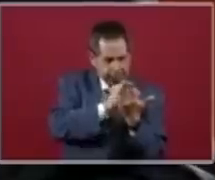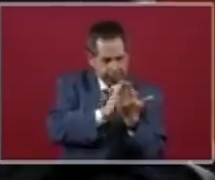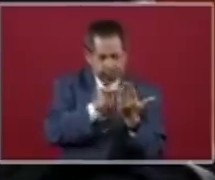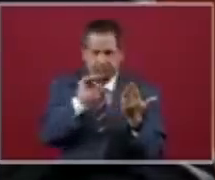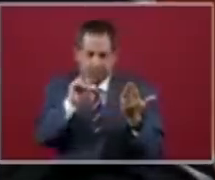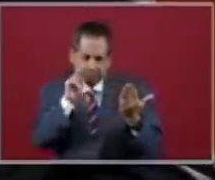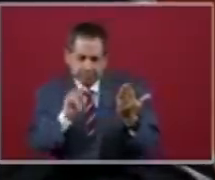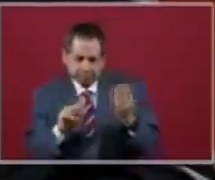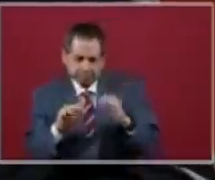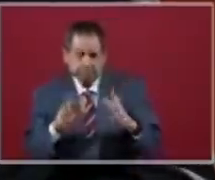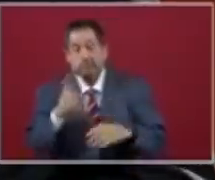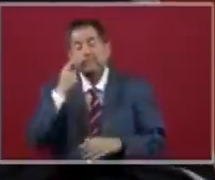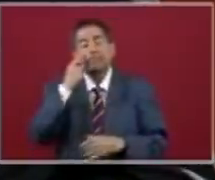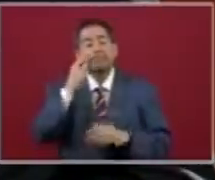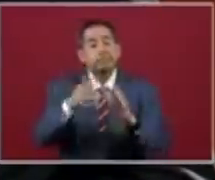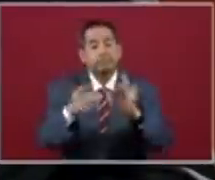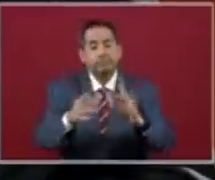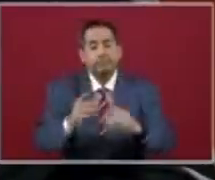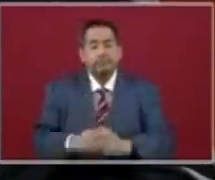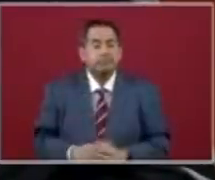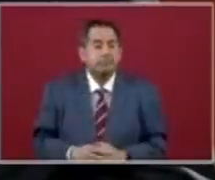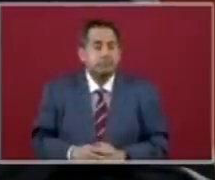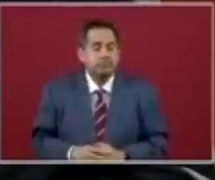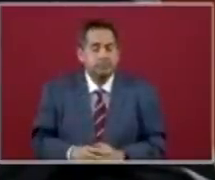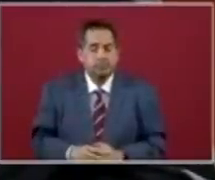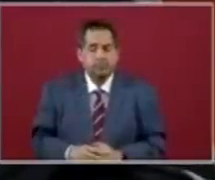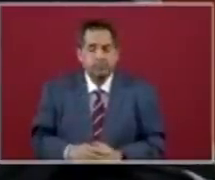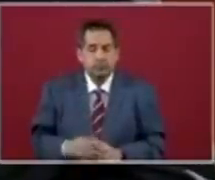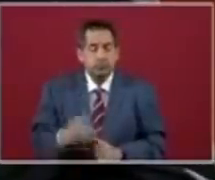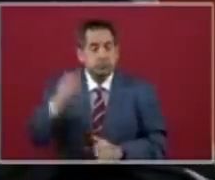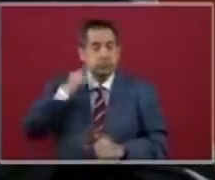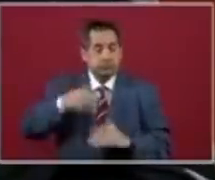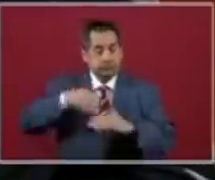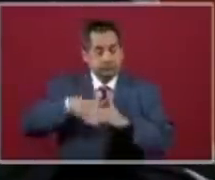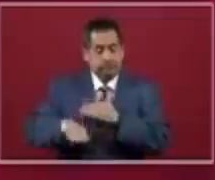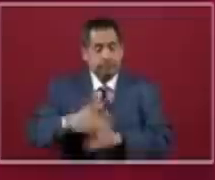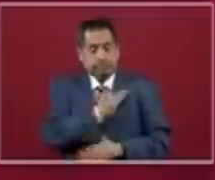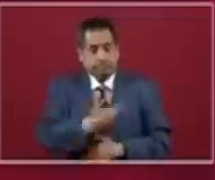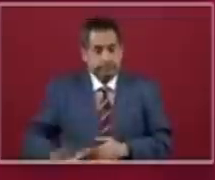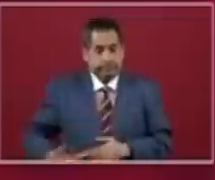Miren, cuando entró Zedillo,